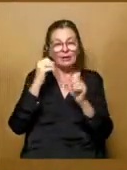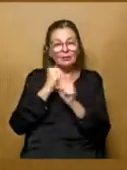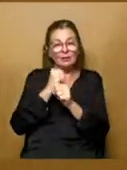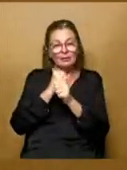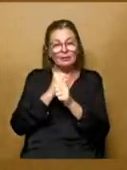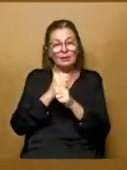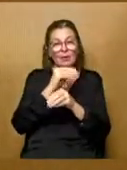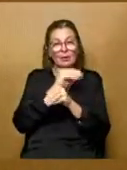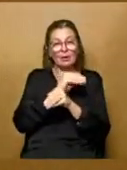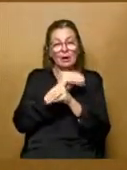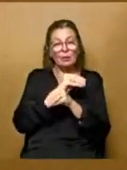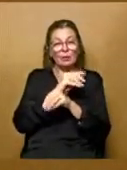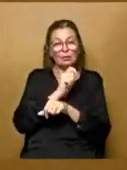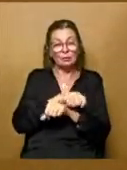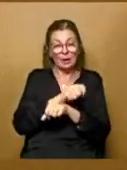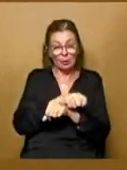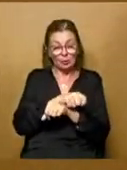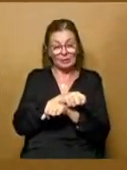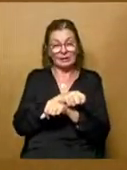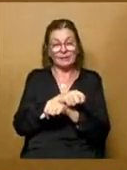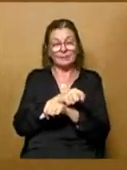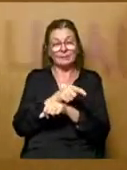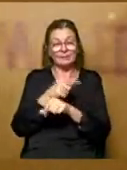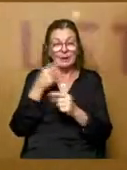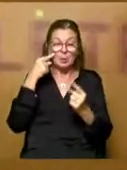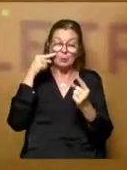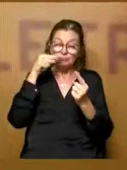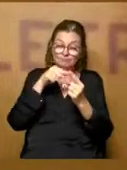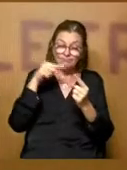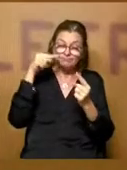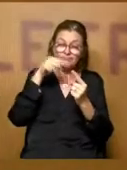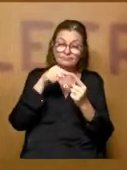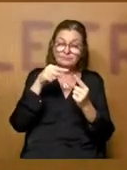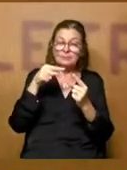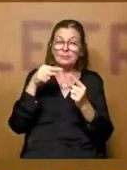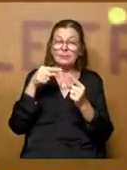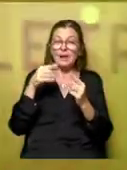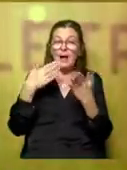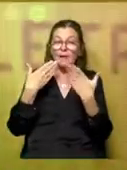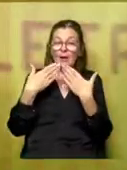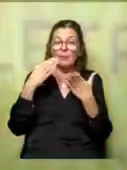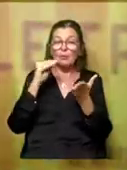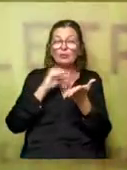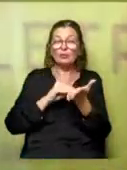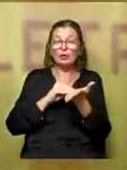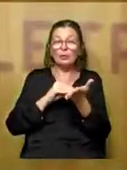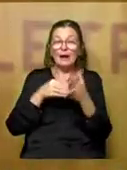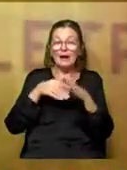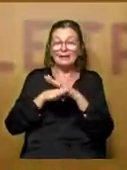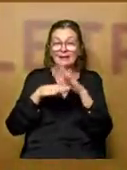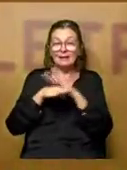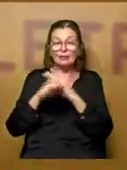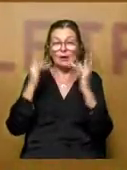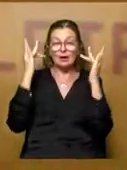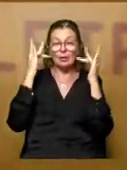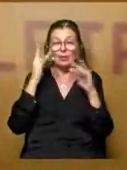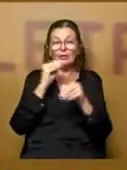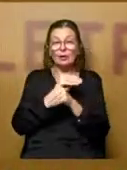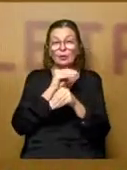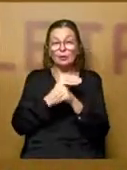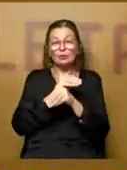la cultura, la justicia. Y hacemos mucho énfasis desde el punto de vista del acceso a la educación, a la cultura,